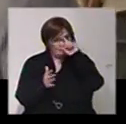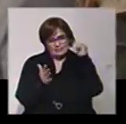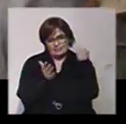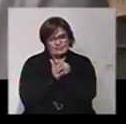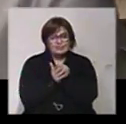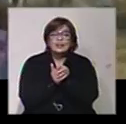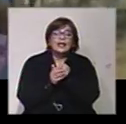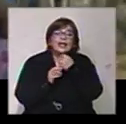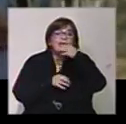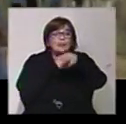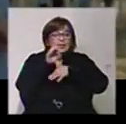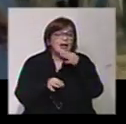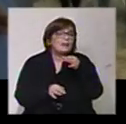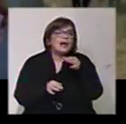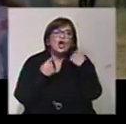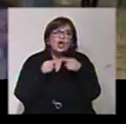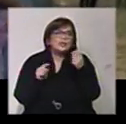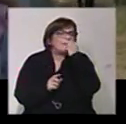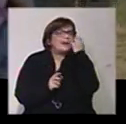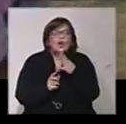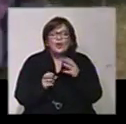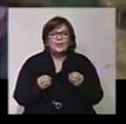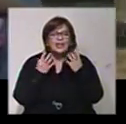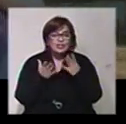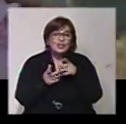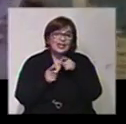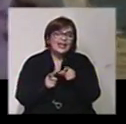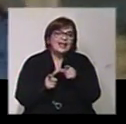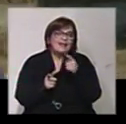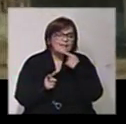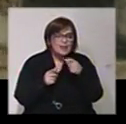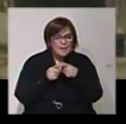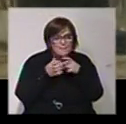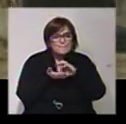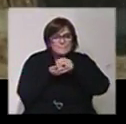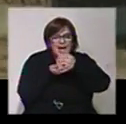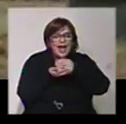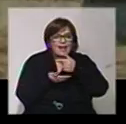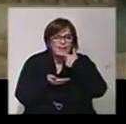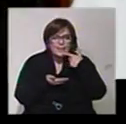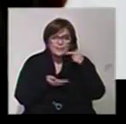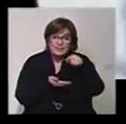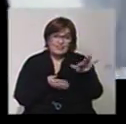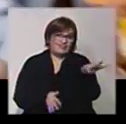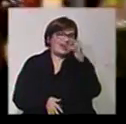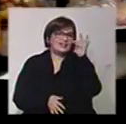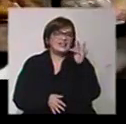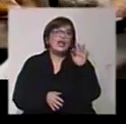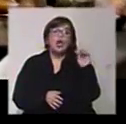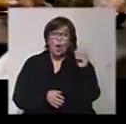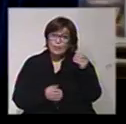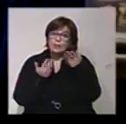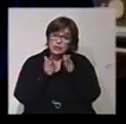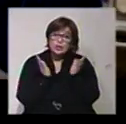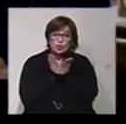Él dice que de las mejores cosas que le pasaron fue cuando probó determinados mariscos en su infancia en Francia. Cuando era joven, él empezó a